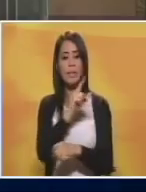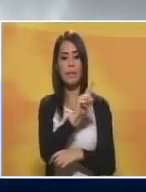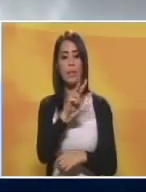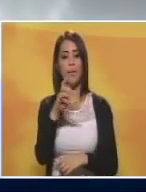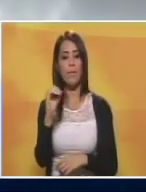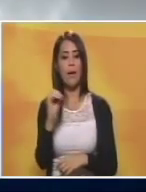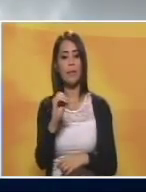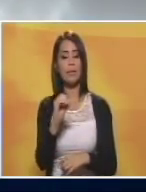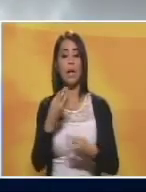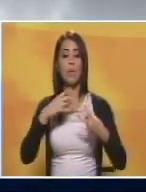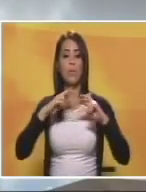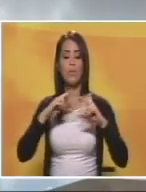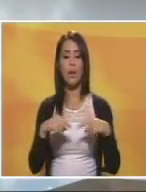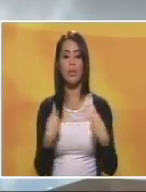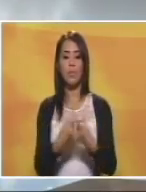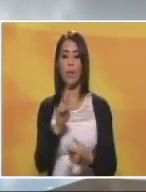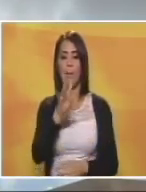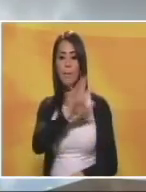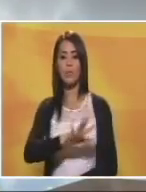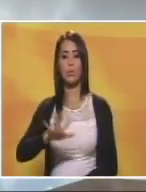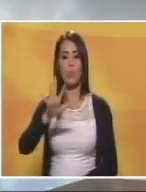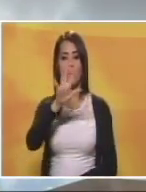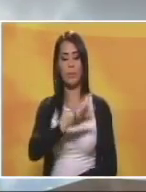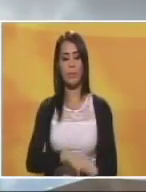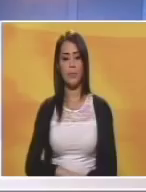120 restaurantes en todo el territorio nacional.